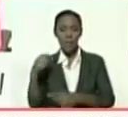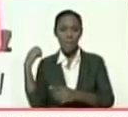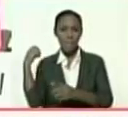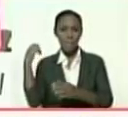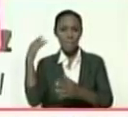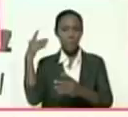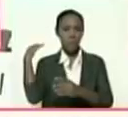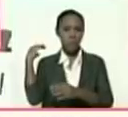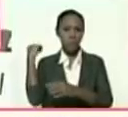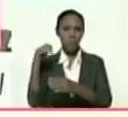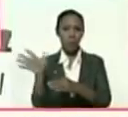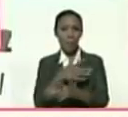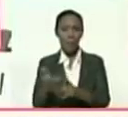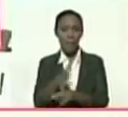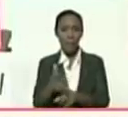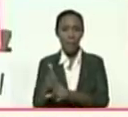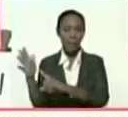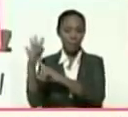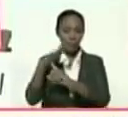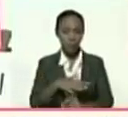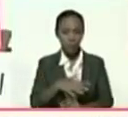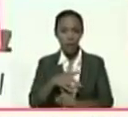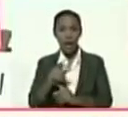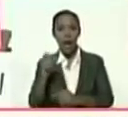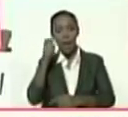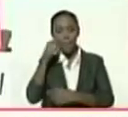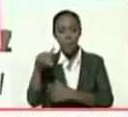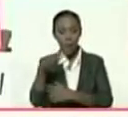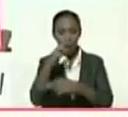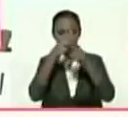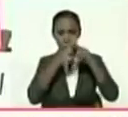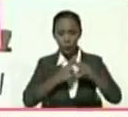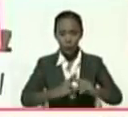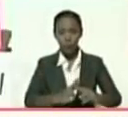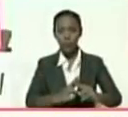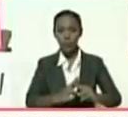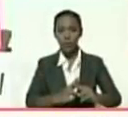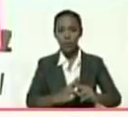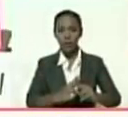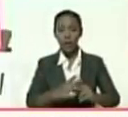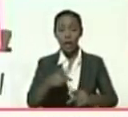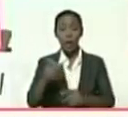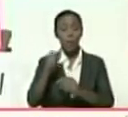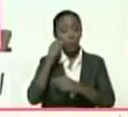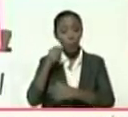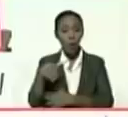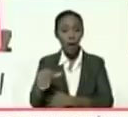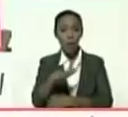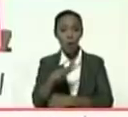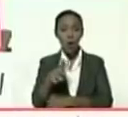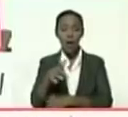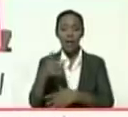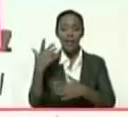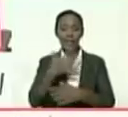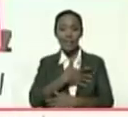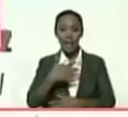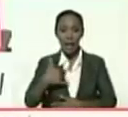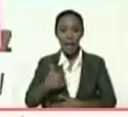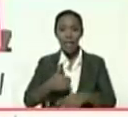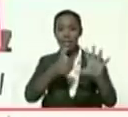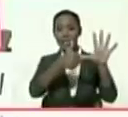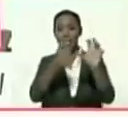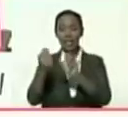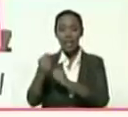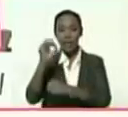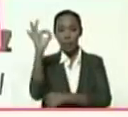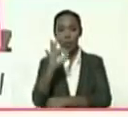pueblo. Hoy están masacrando al pueblo humilde, al pueblo que exige, que es más del